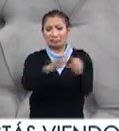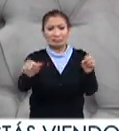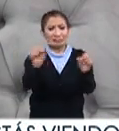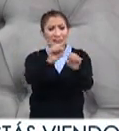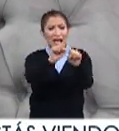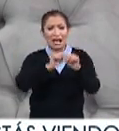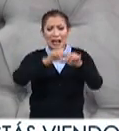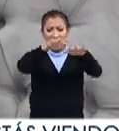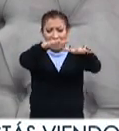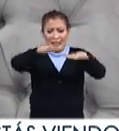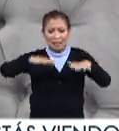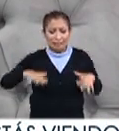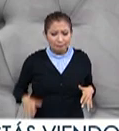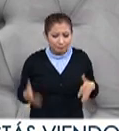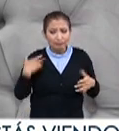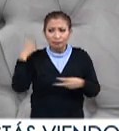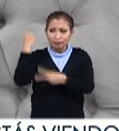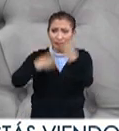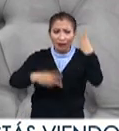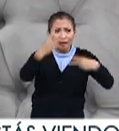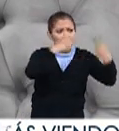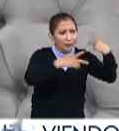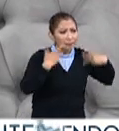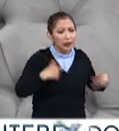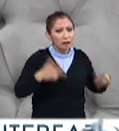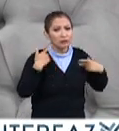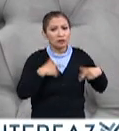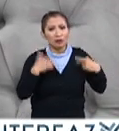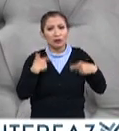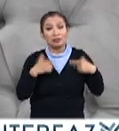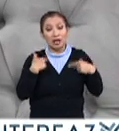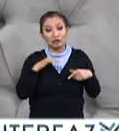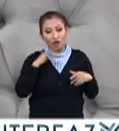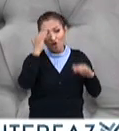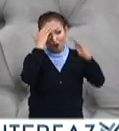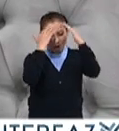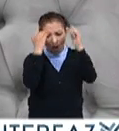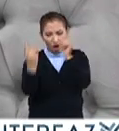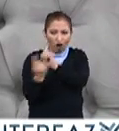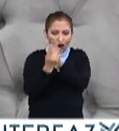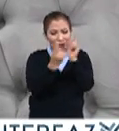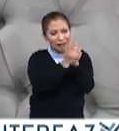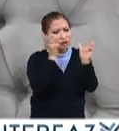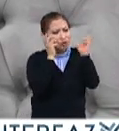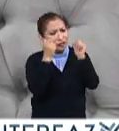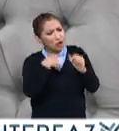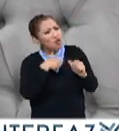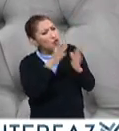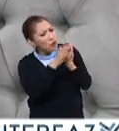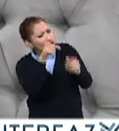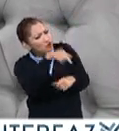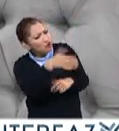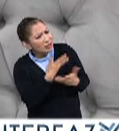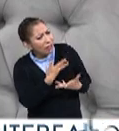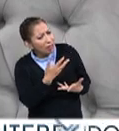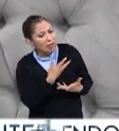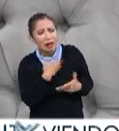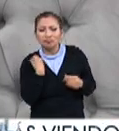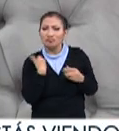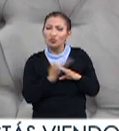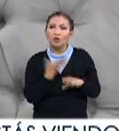sala, llegaron muchas personas que me conocen y que escucharon lo del libro.